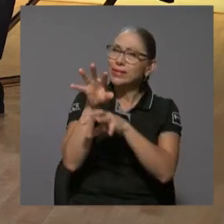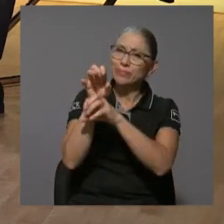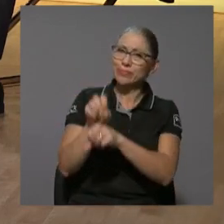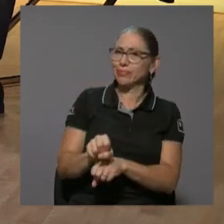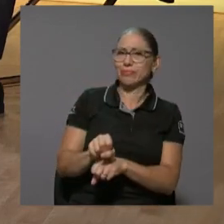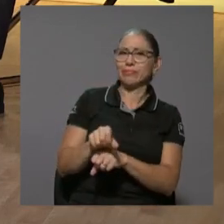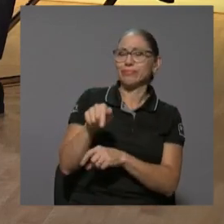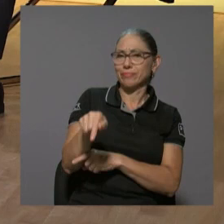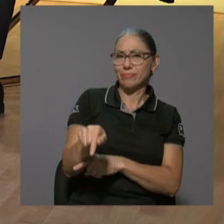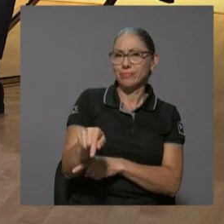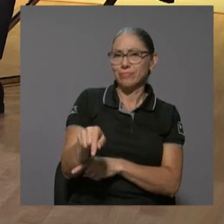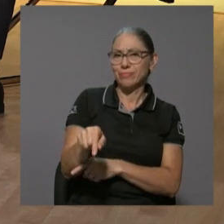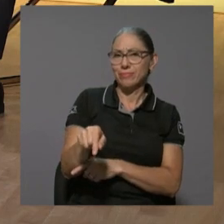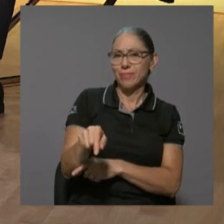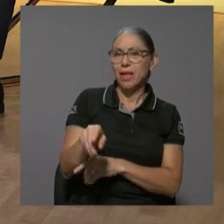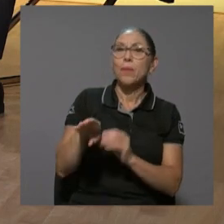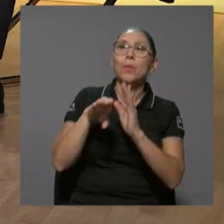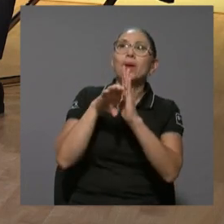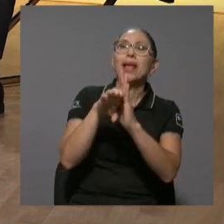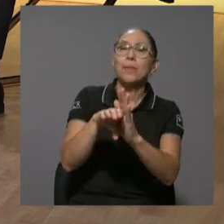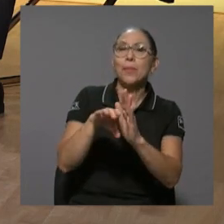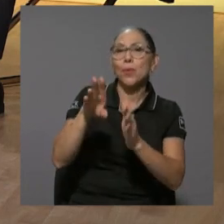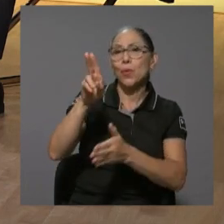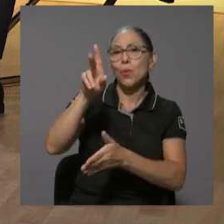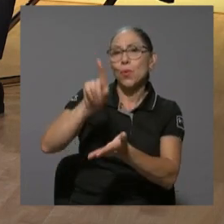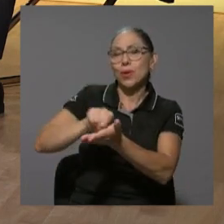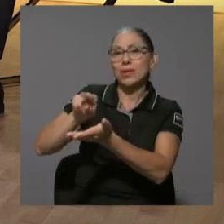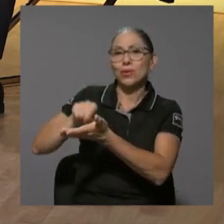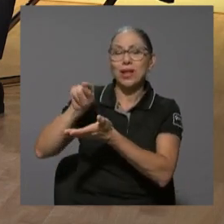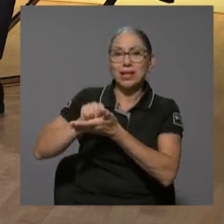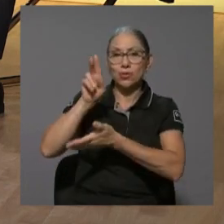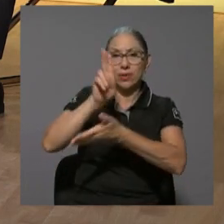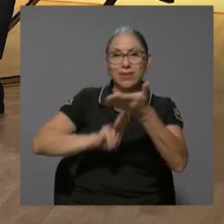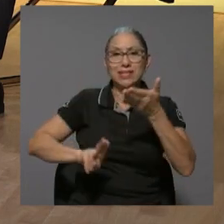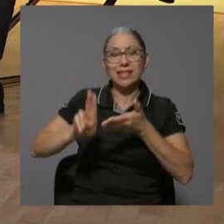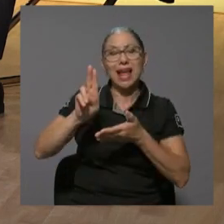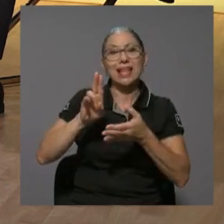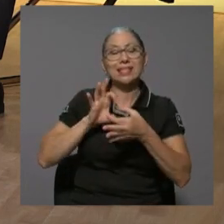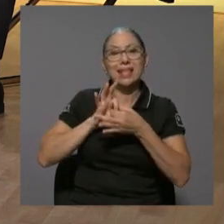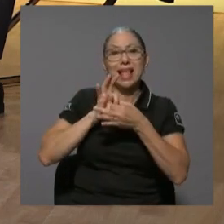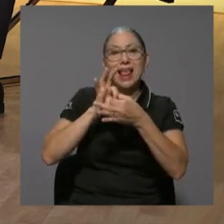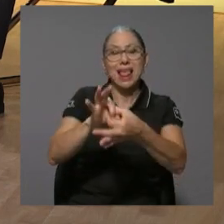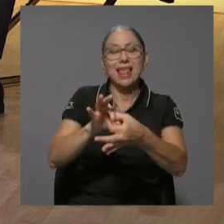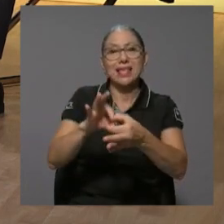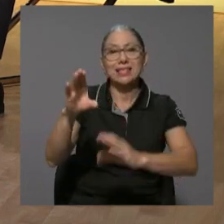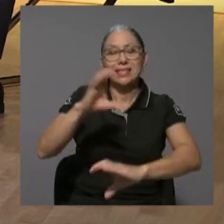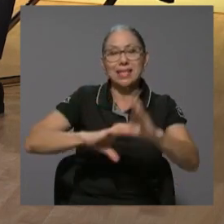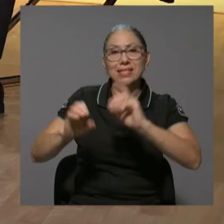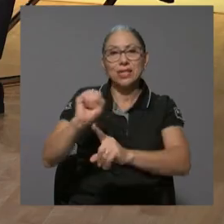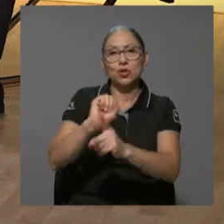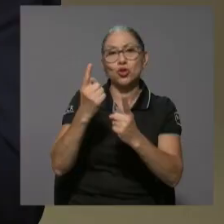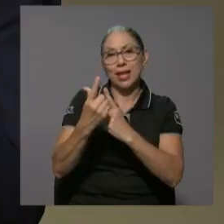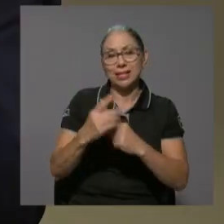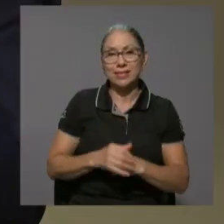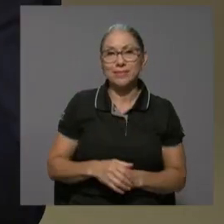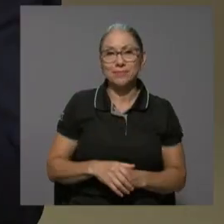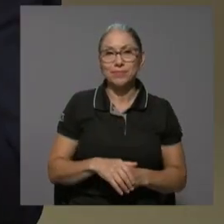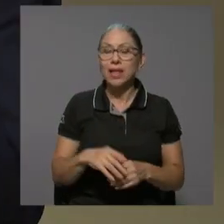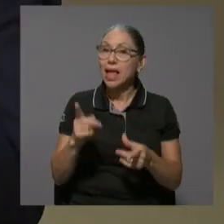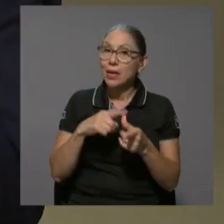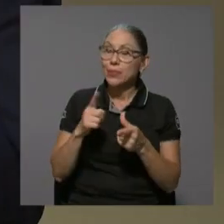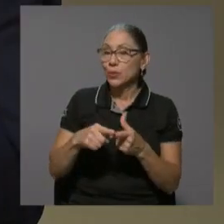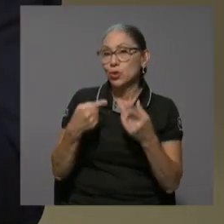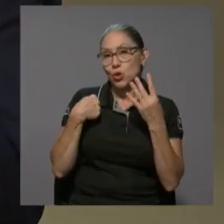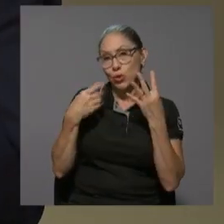editoriales universitarias, por lo menos en el ámbito de las ciencias sociales. Entonces, bueno, esto me lleva al tema de que yo trate